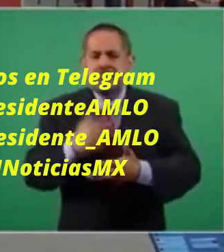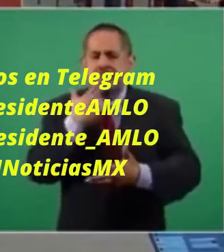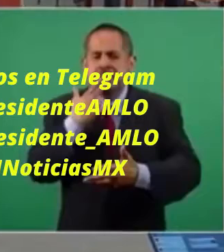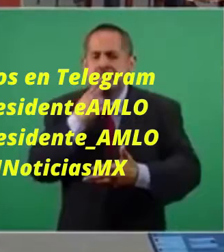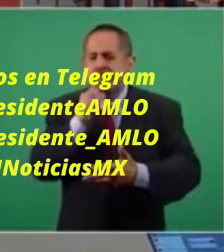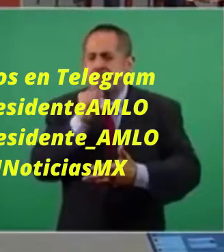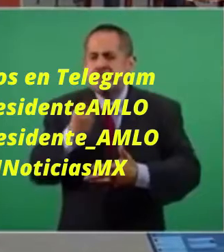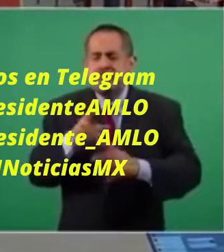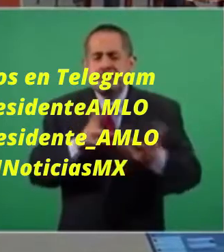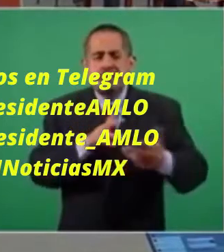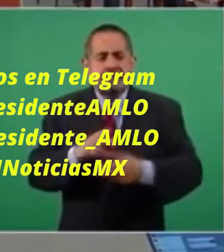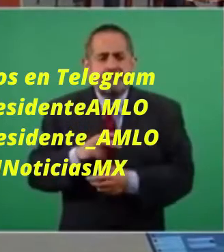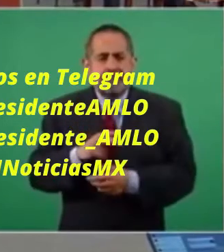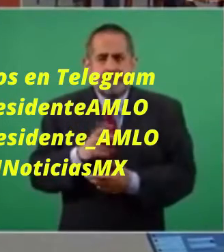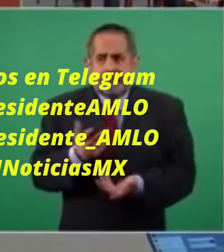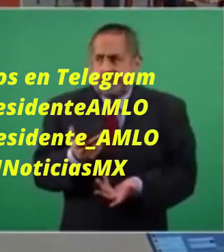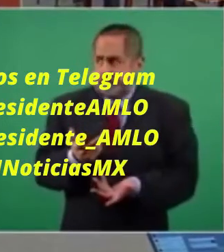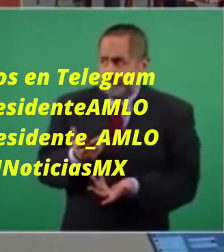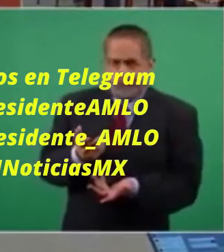porque